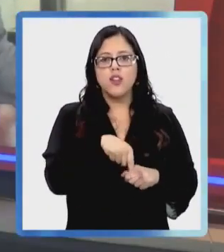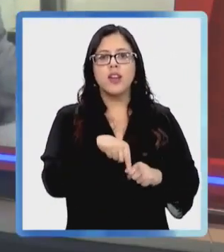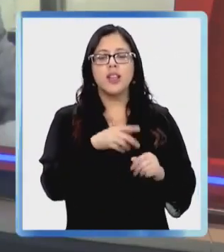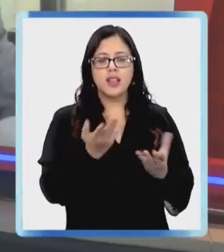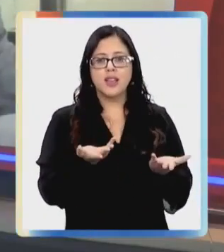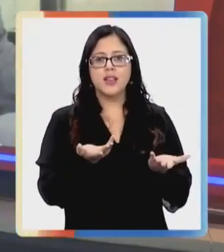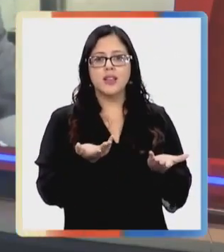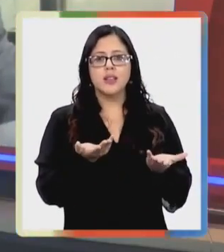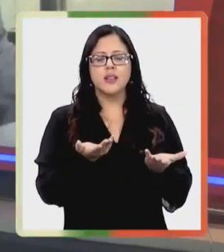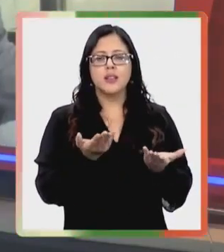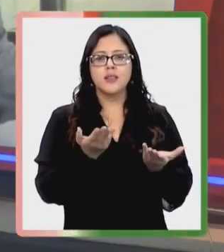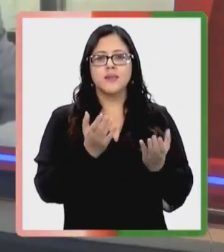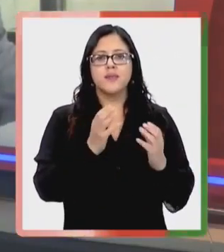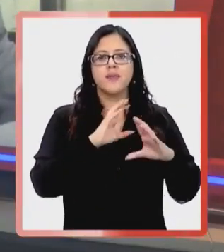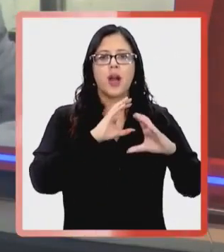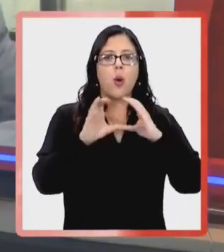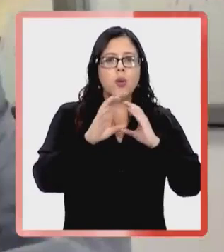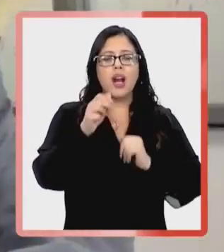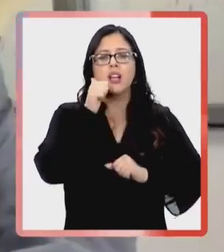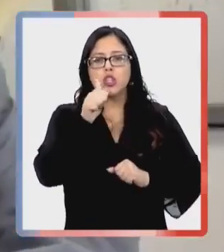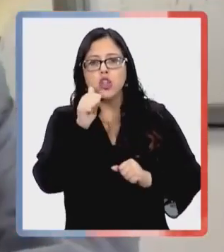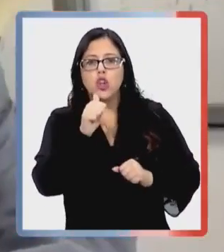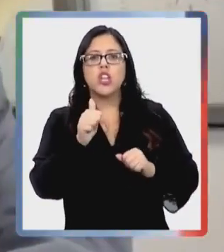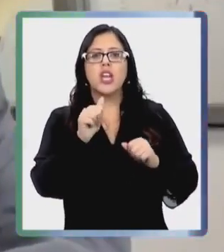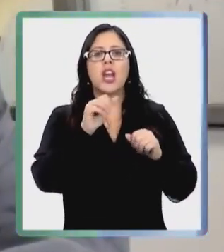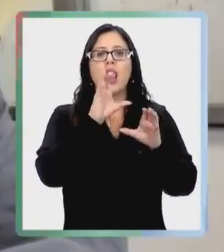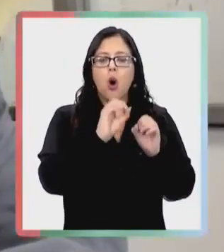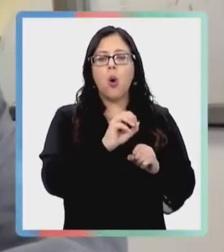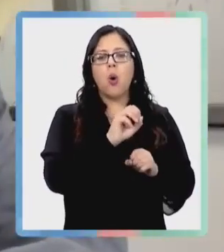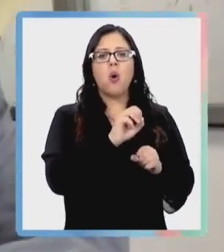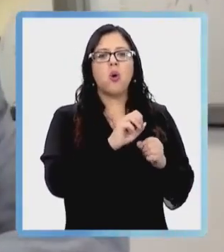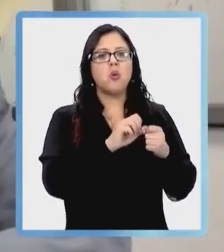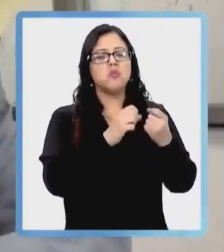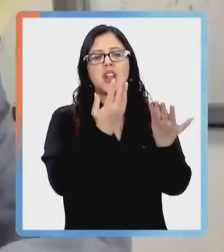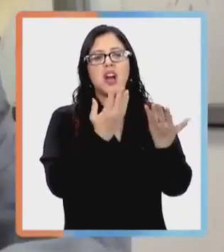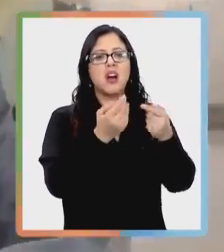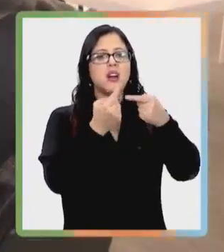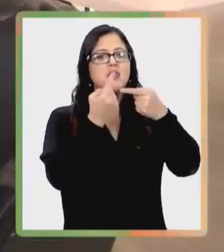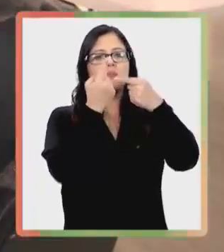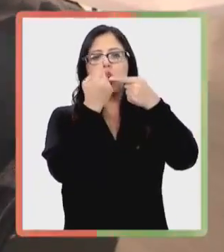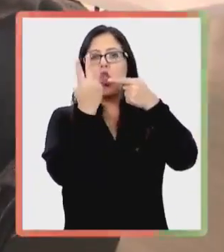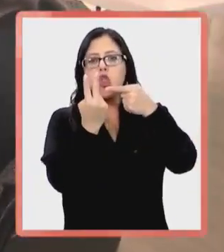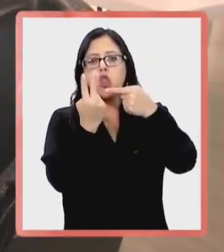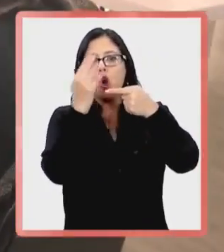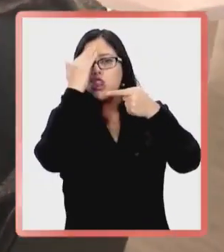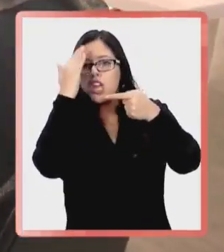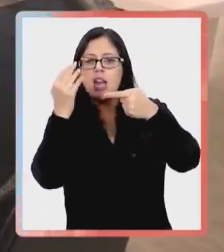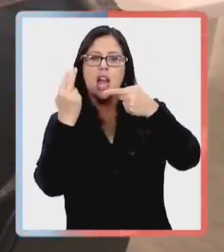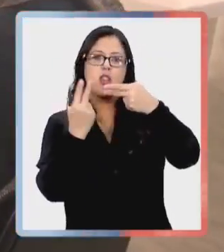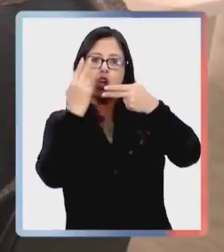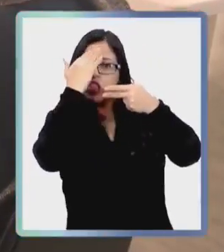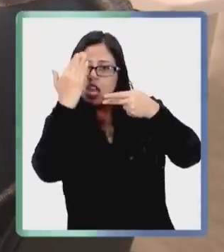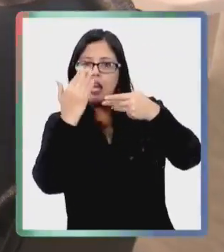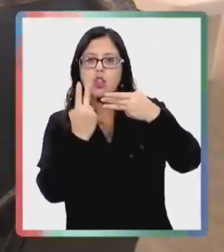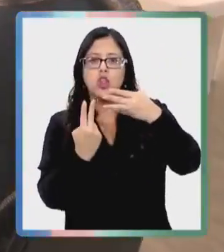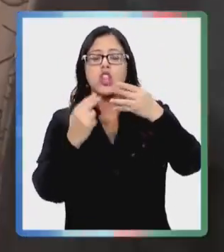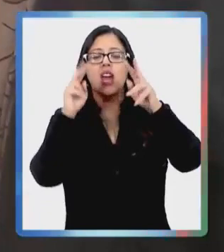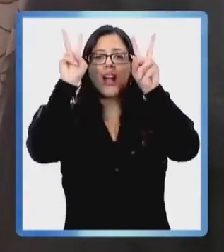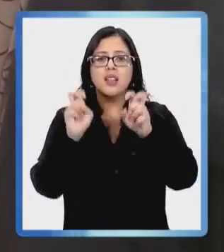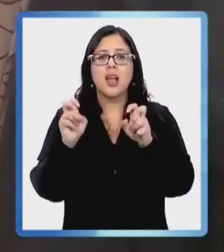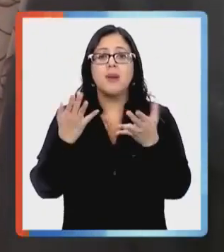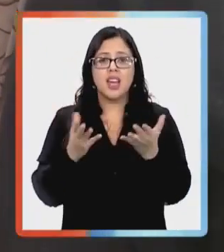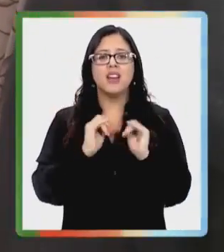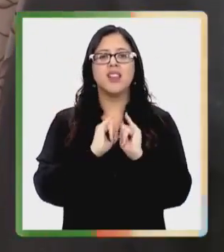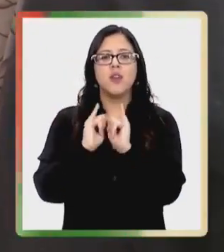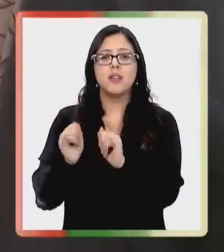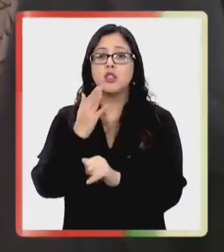a comunicar prácticamente casi todos los días o día por medio lo que está pasando. Se habló también del tema de la vacunación, Scarlett.